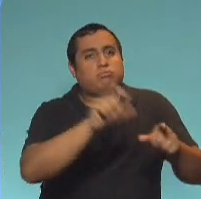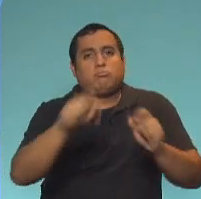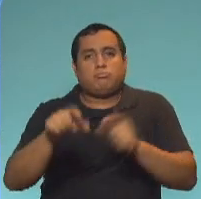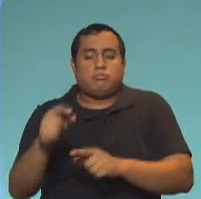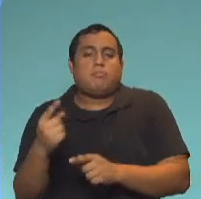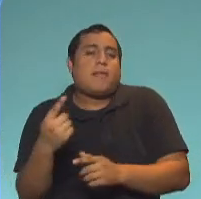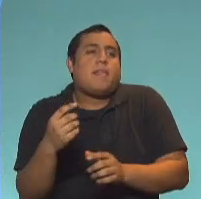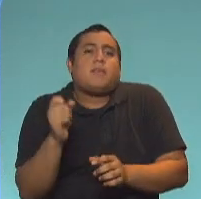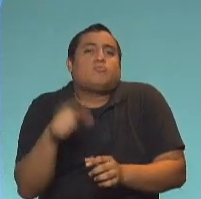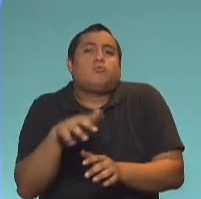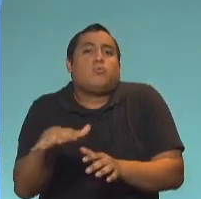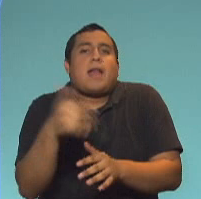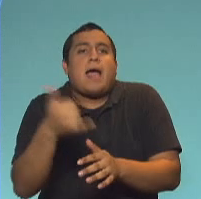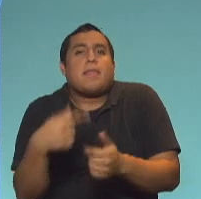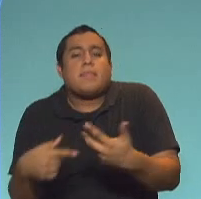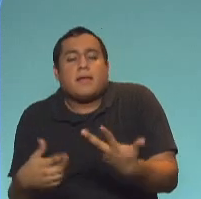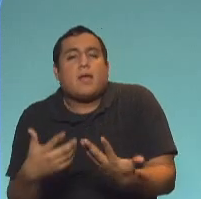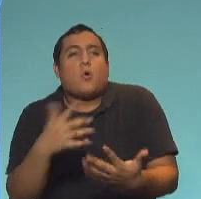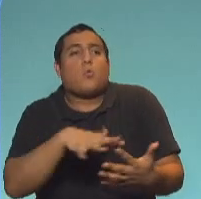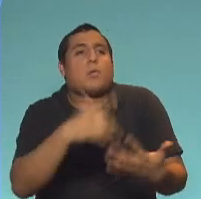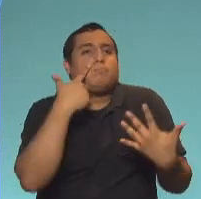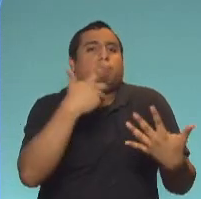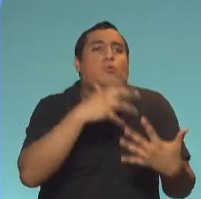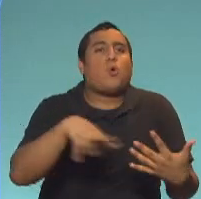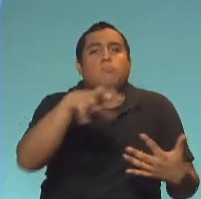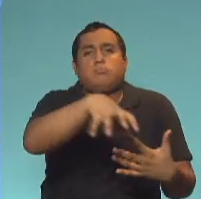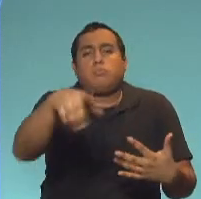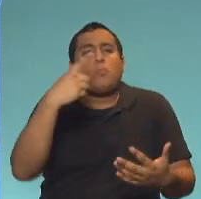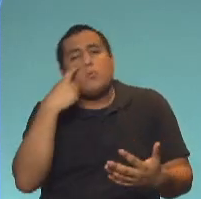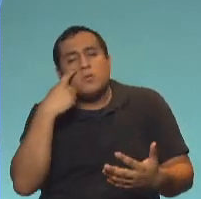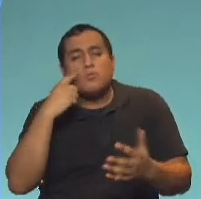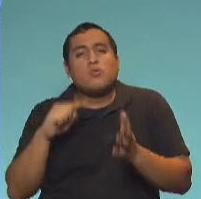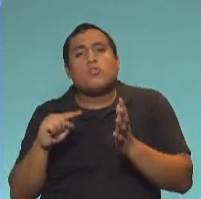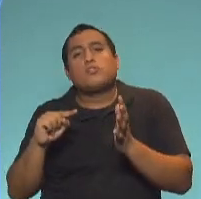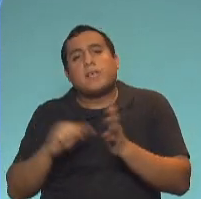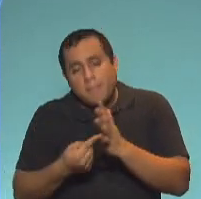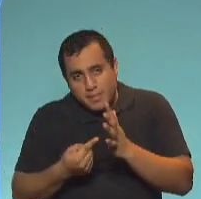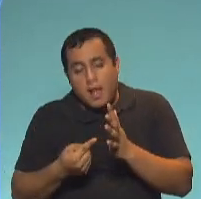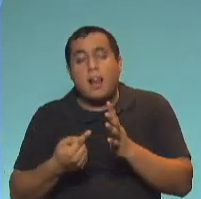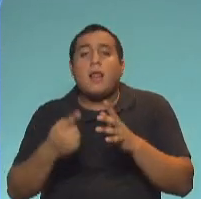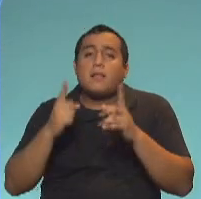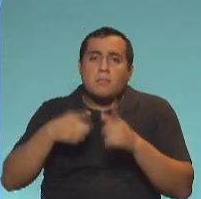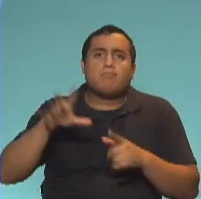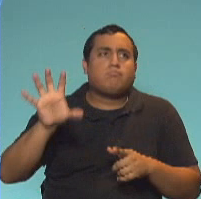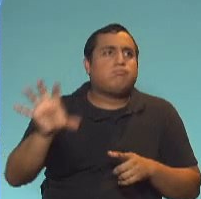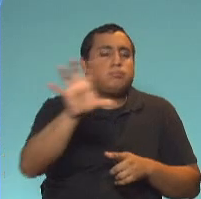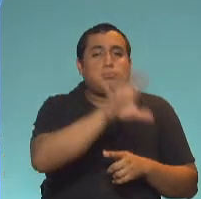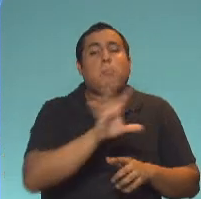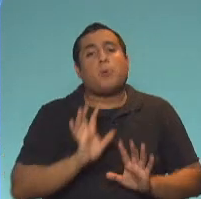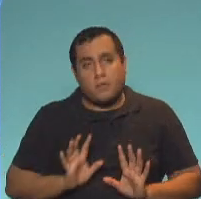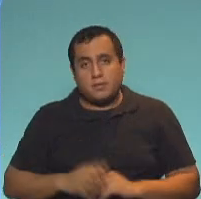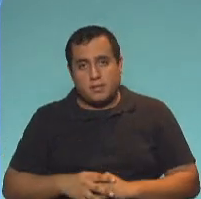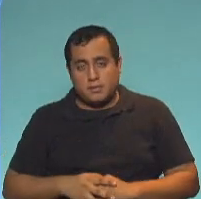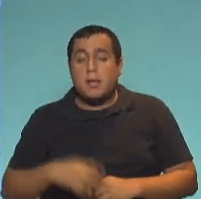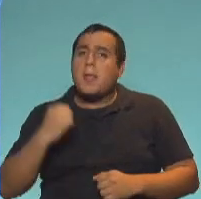particularidades de no solamente de los barrios populares sino de todos los municipios de la ciudad autónoma de buenos aires y de cada una de las provincias es